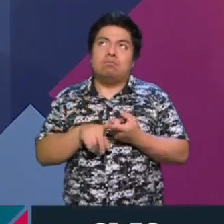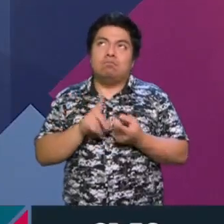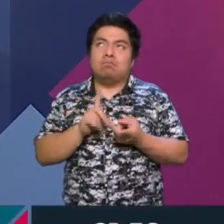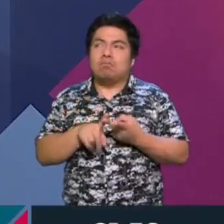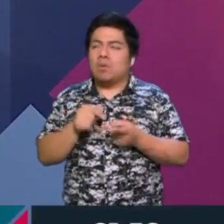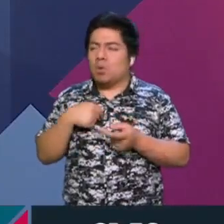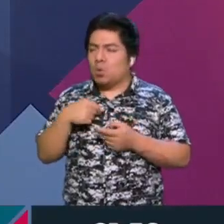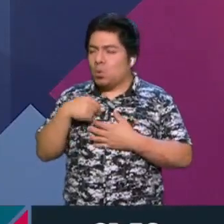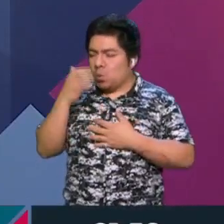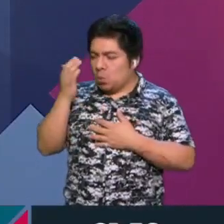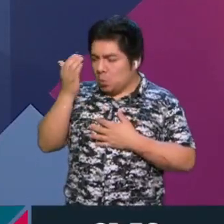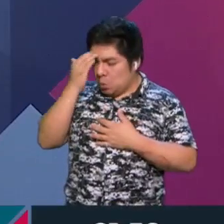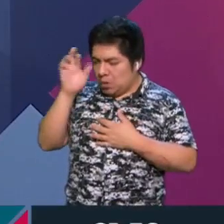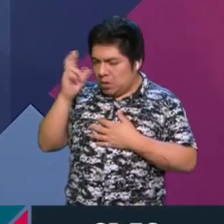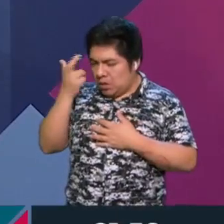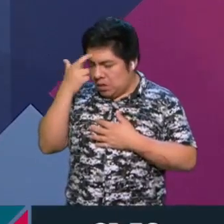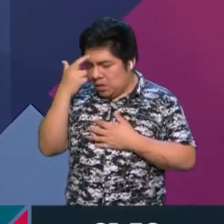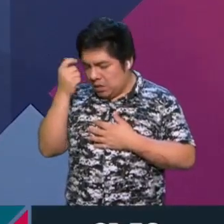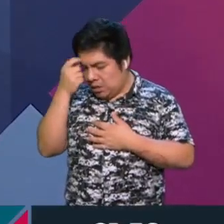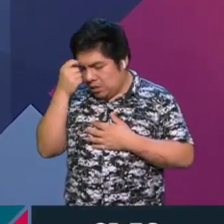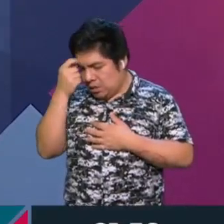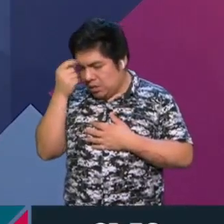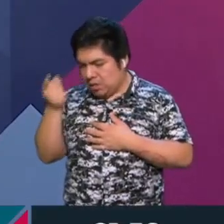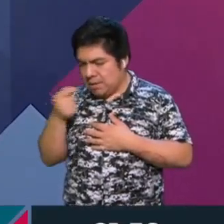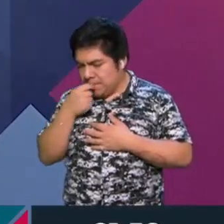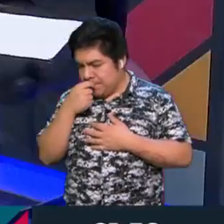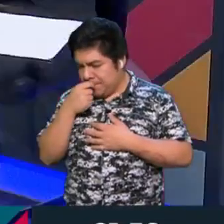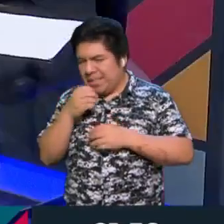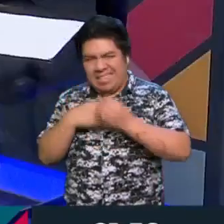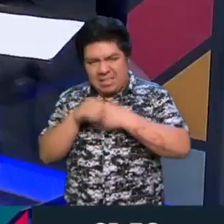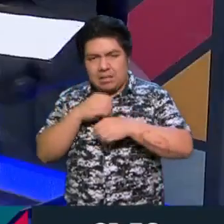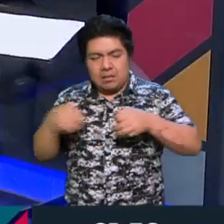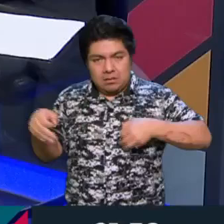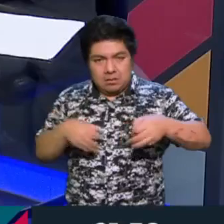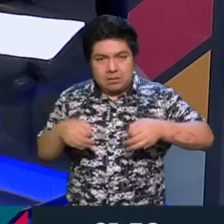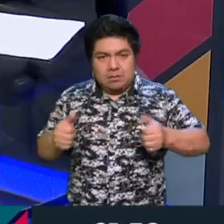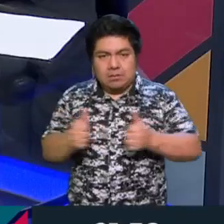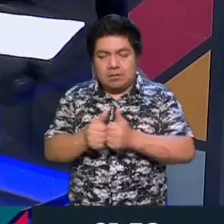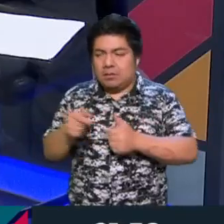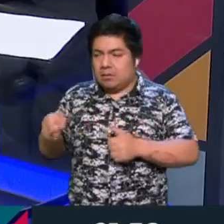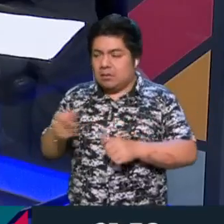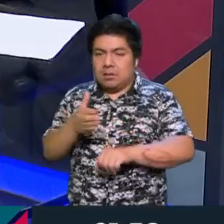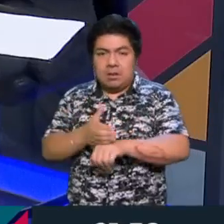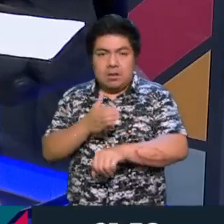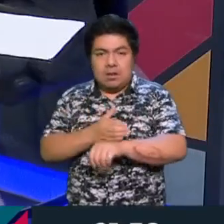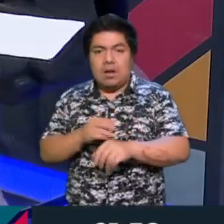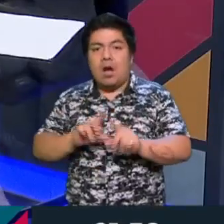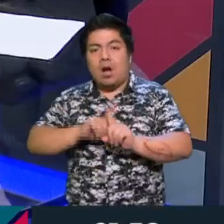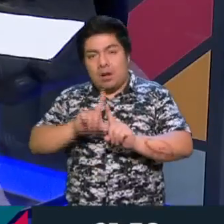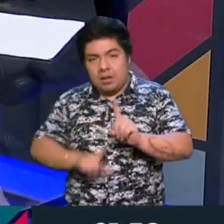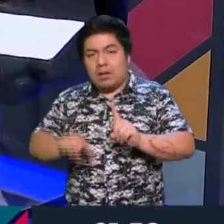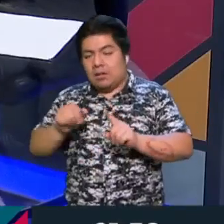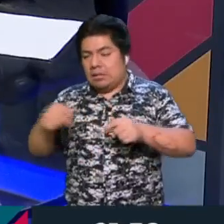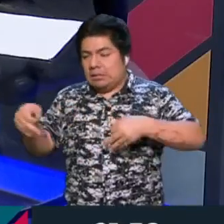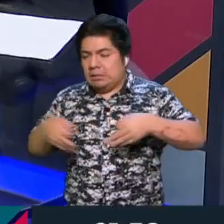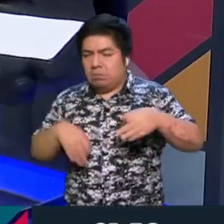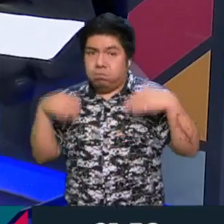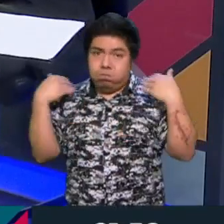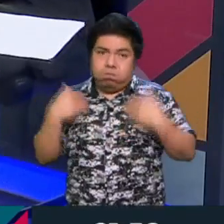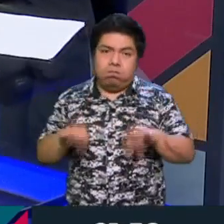Yo recuerdo una puesta en escena con la Compañía Nacional de Teatro, impresionante,